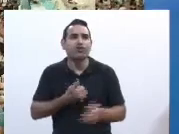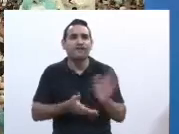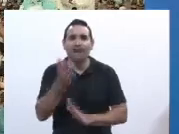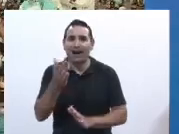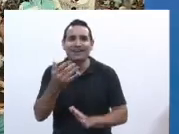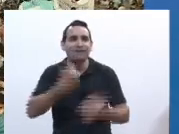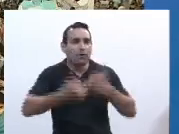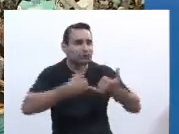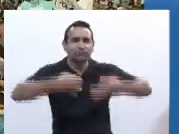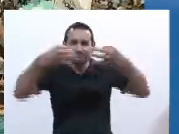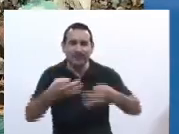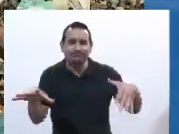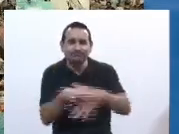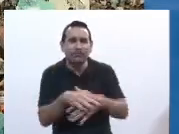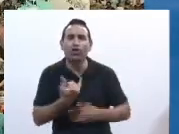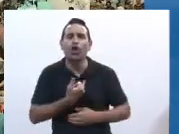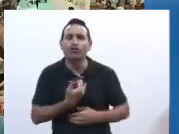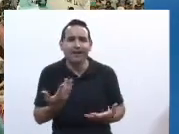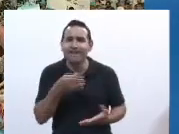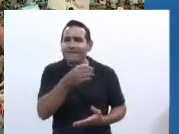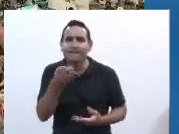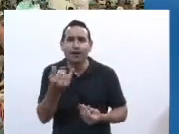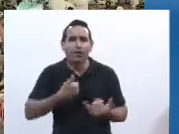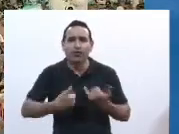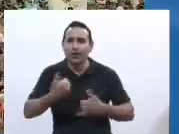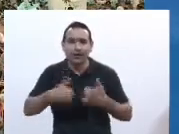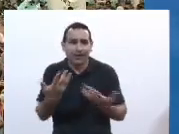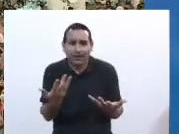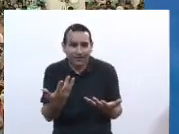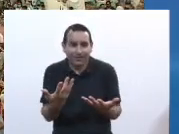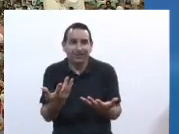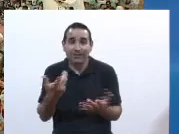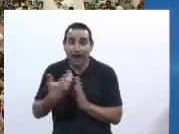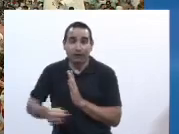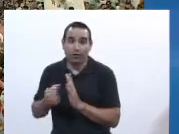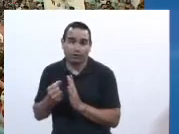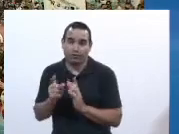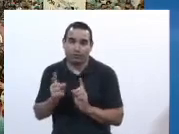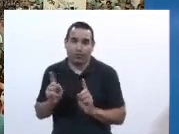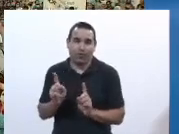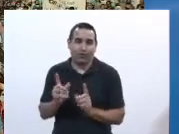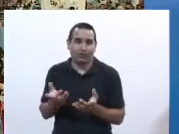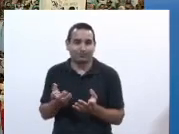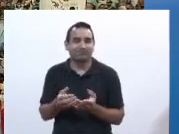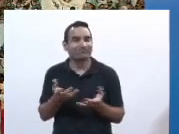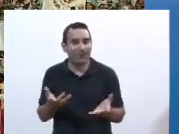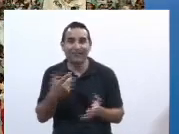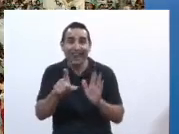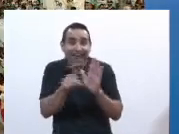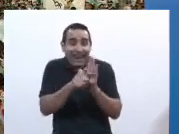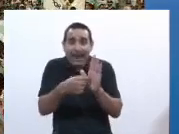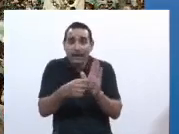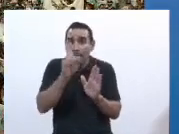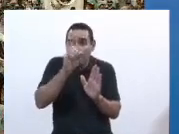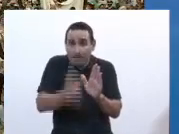a informarse para probablemente también evitar ese aborto, porque claramente una ley no